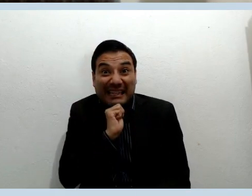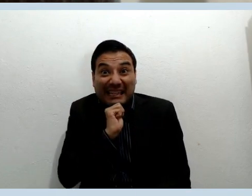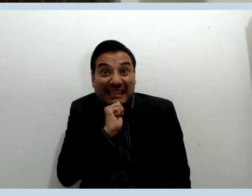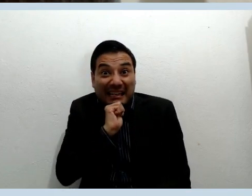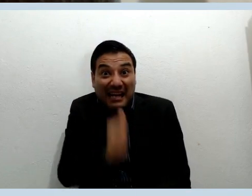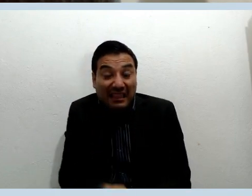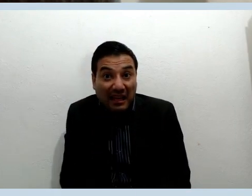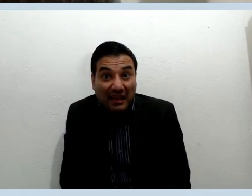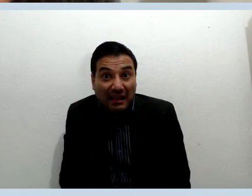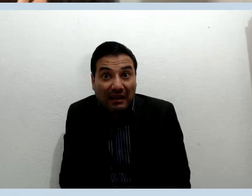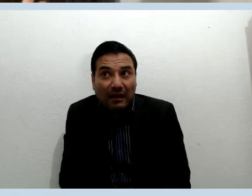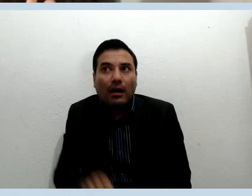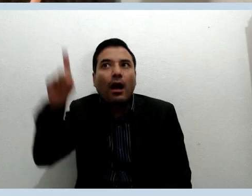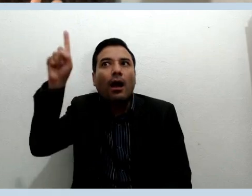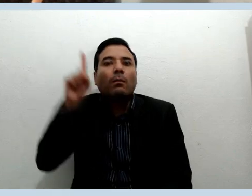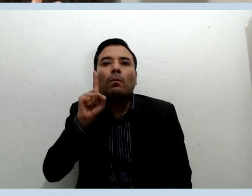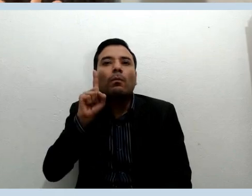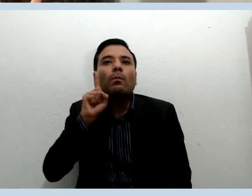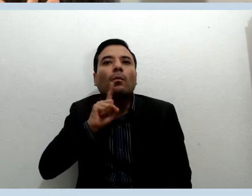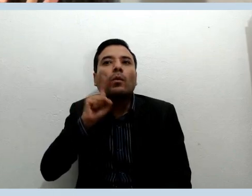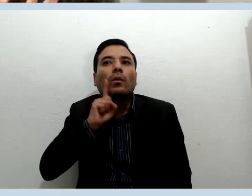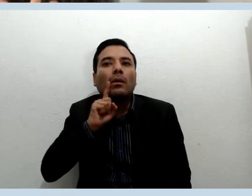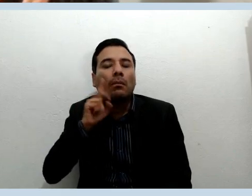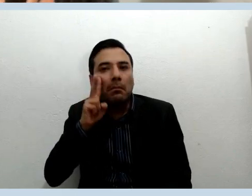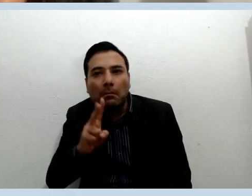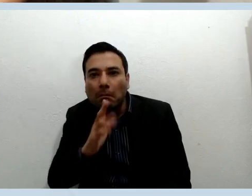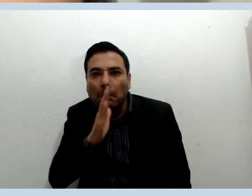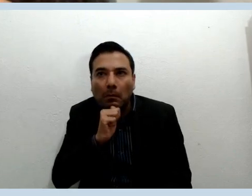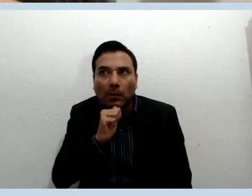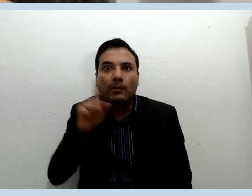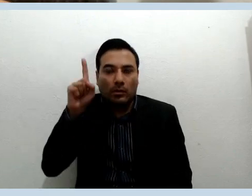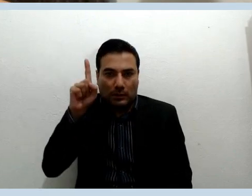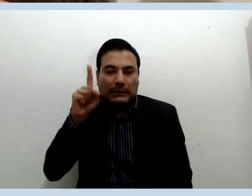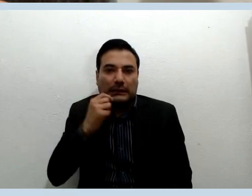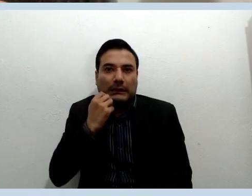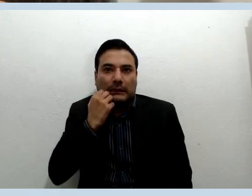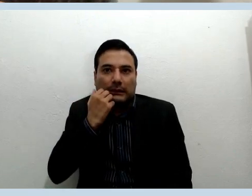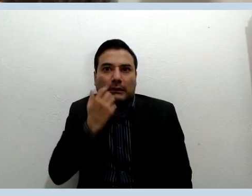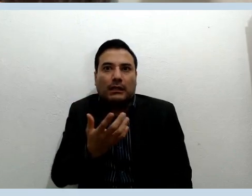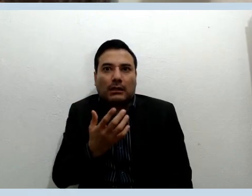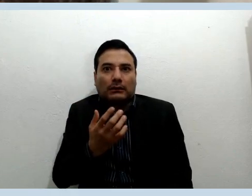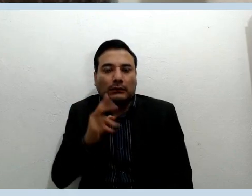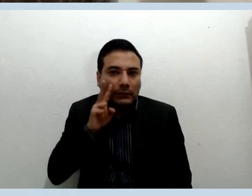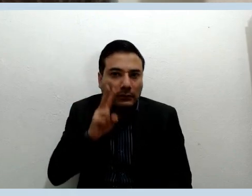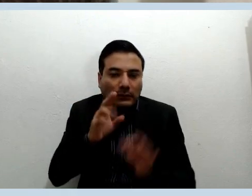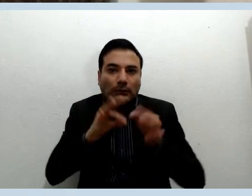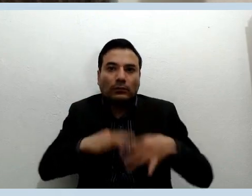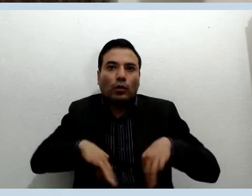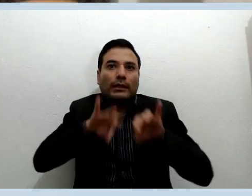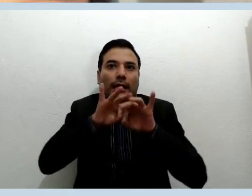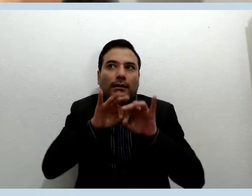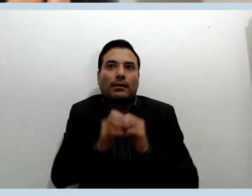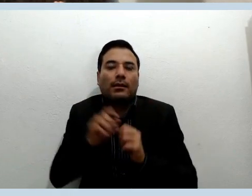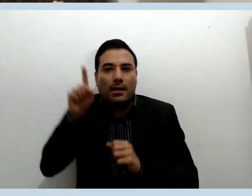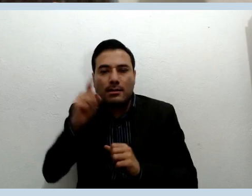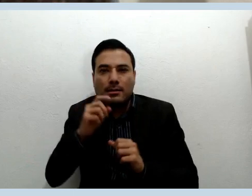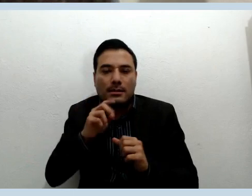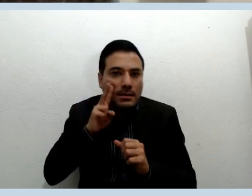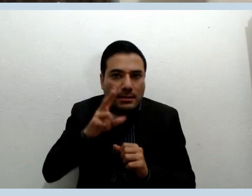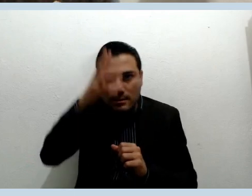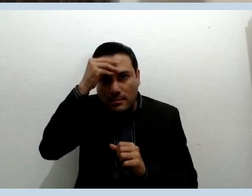quedar sin acceso a ese material que legítimamente le es importante tanto que nos escribe y también por ahí hay otra persona en